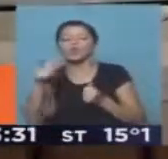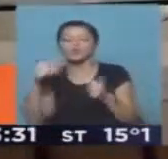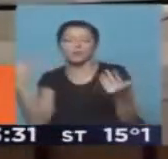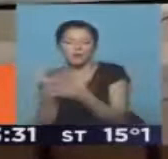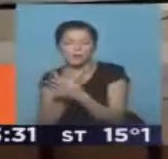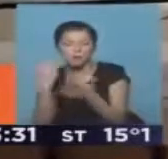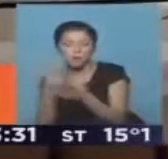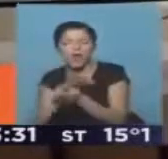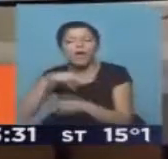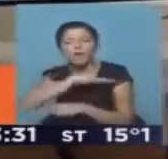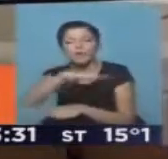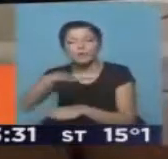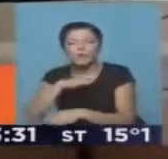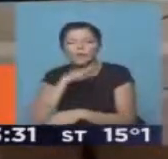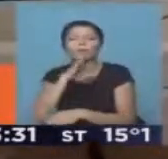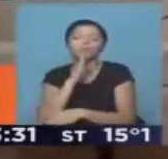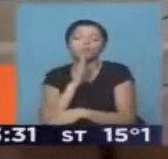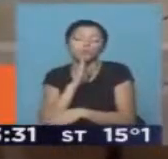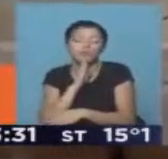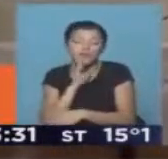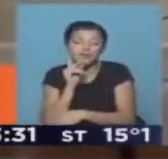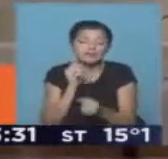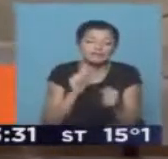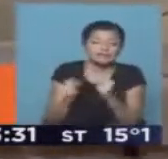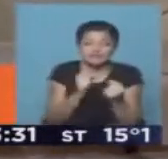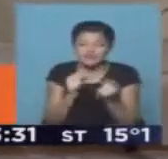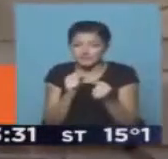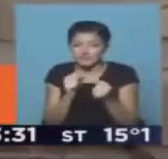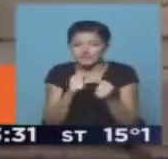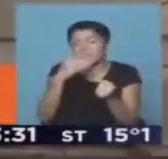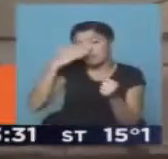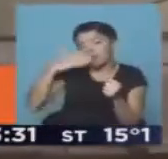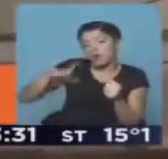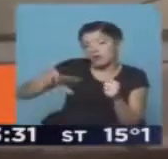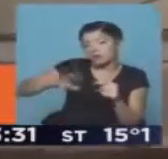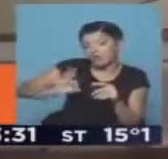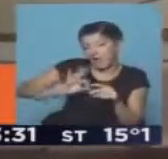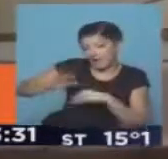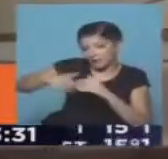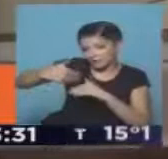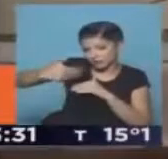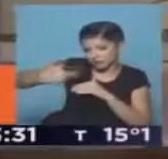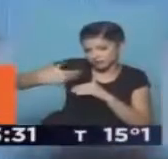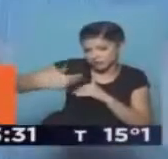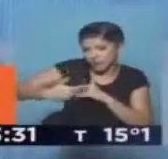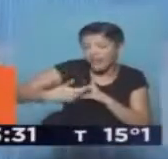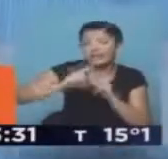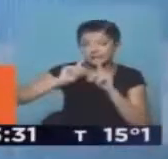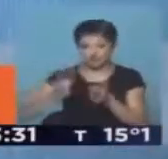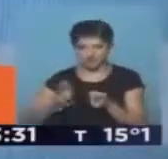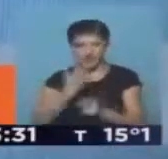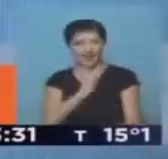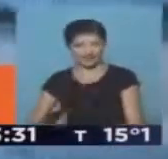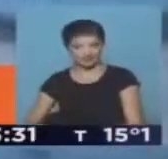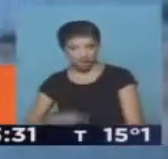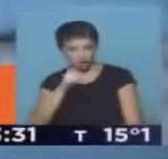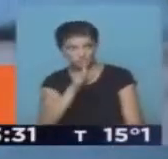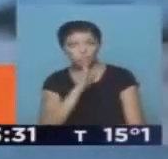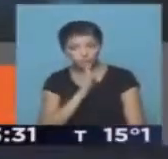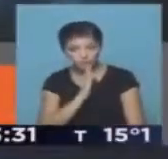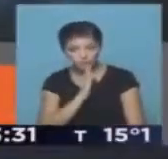tenían una sensibilidad que naturalmente con el correr de los años y con la propia actuación del estado judío digamos